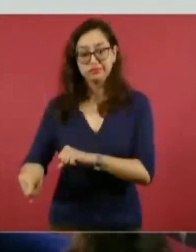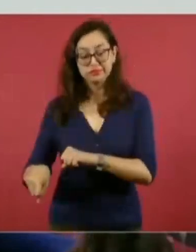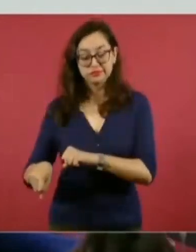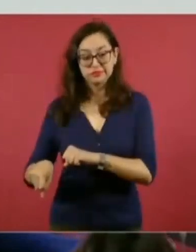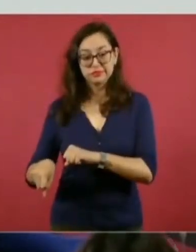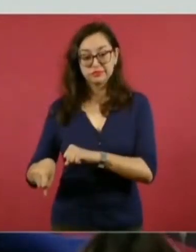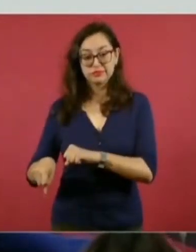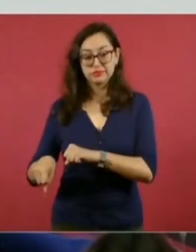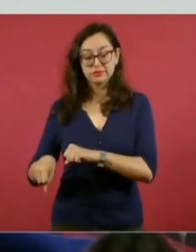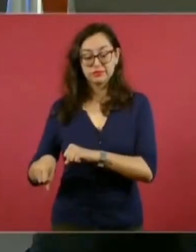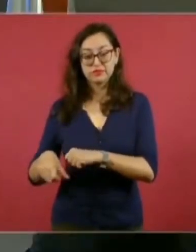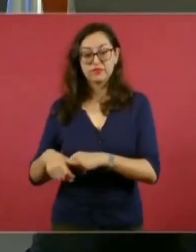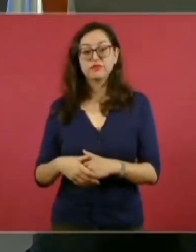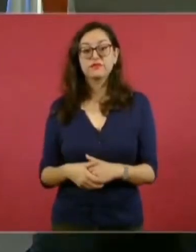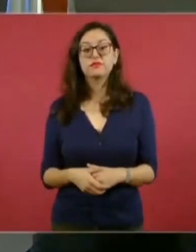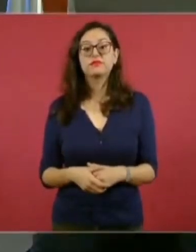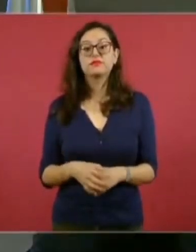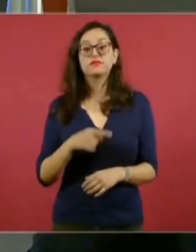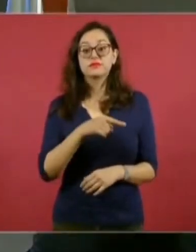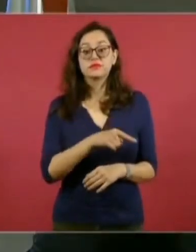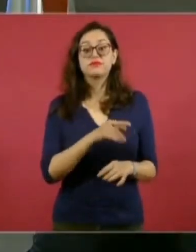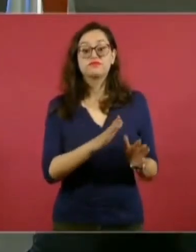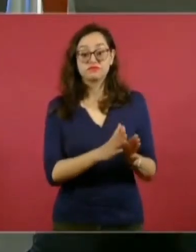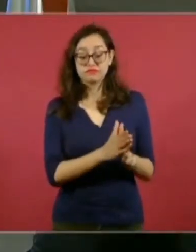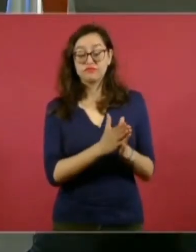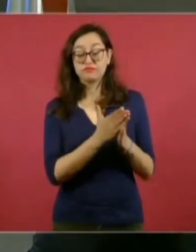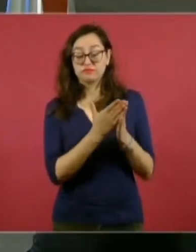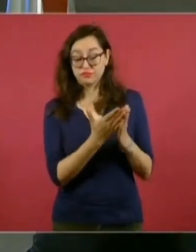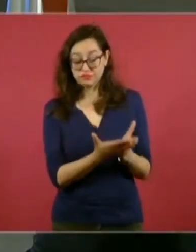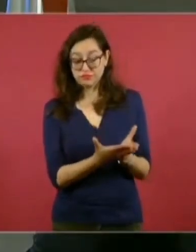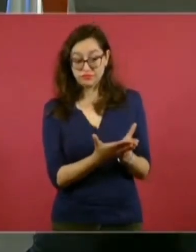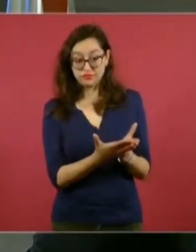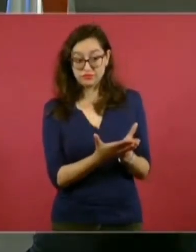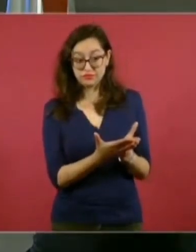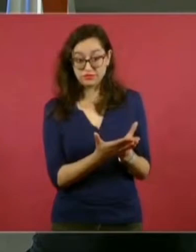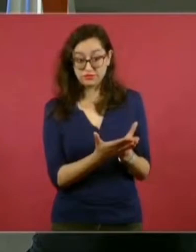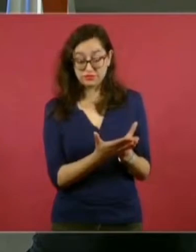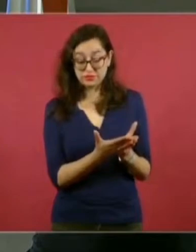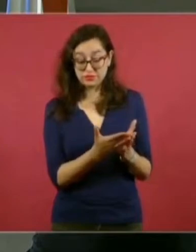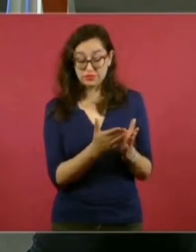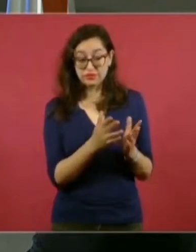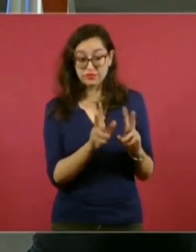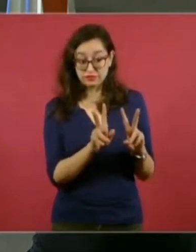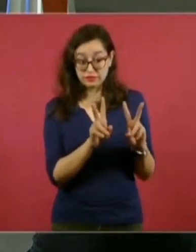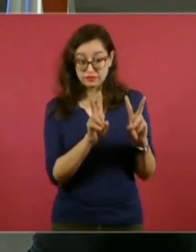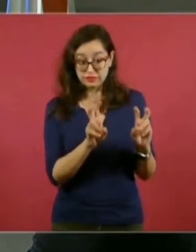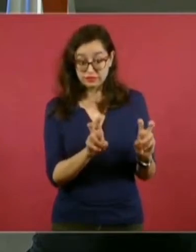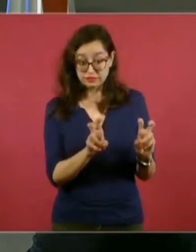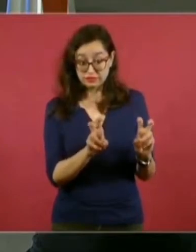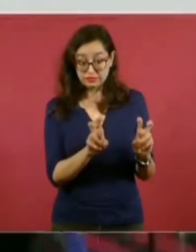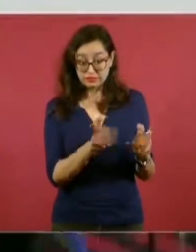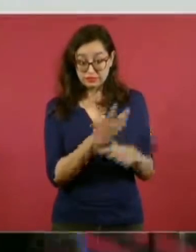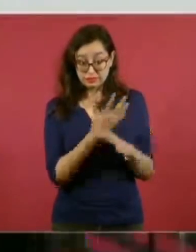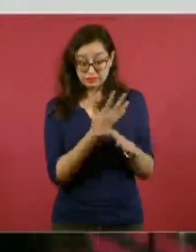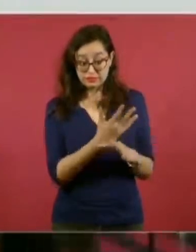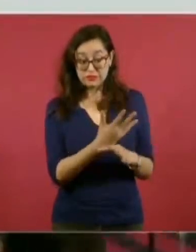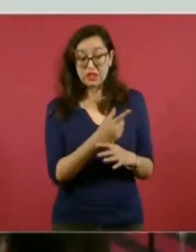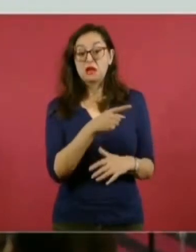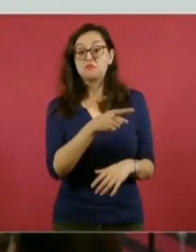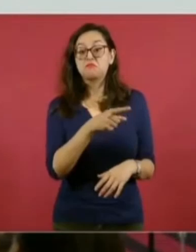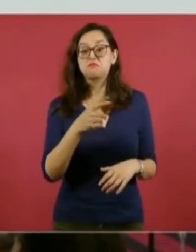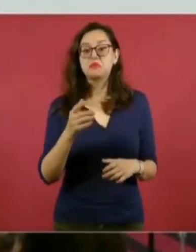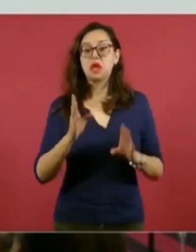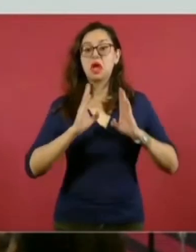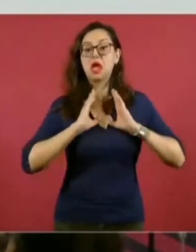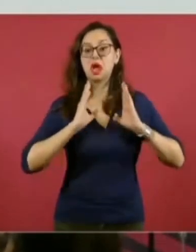En un apartado de su libro titulado precisamente, fíjense cómo, fue el ejército,